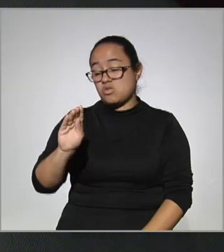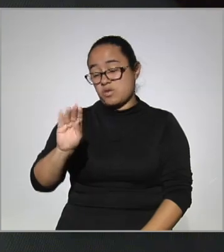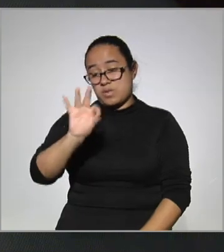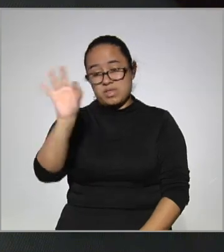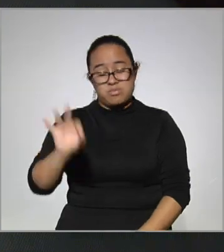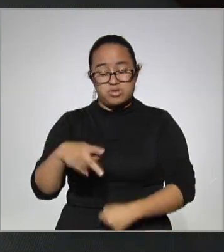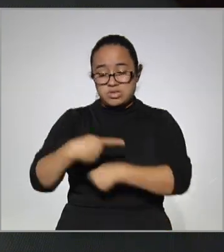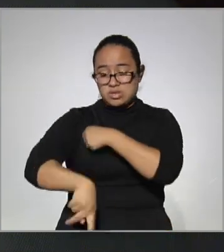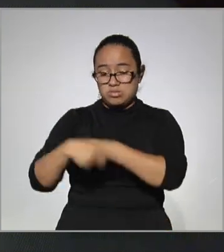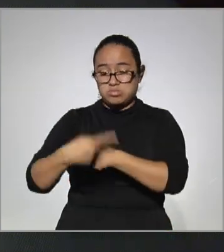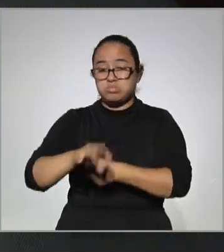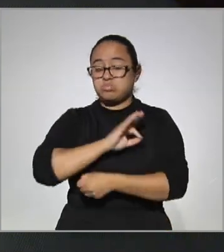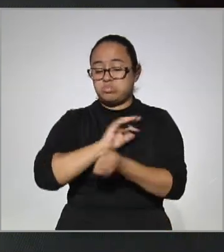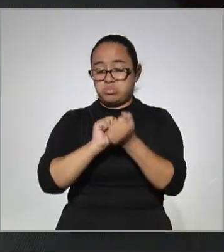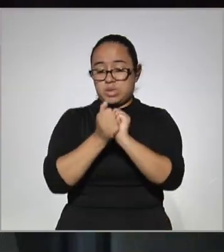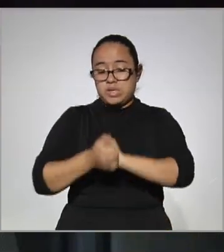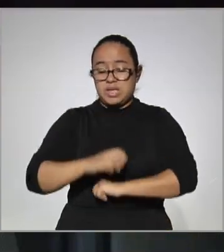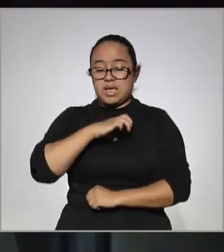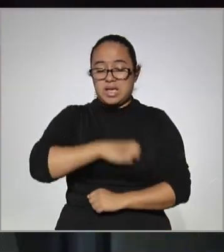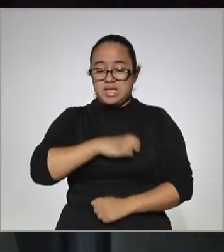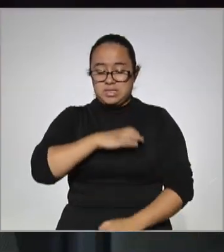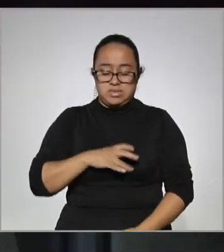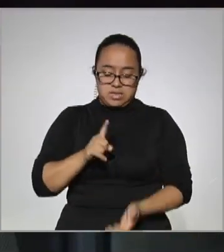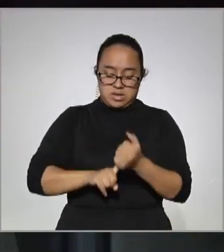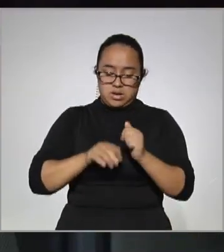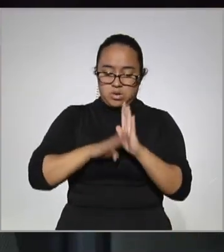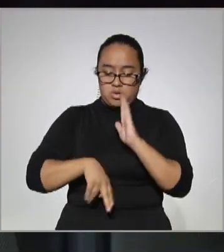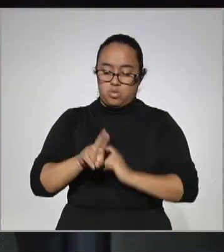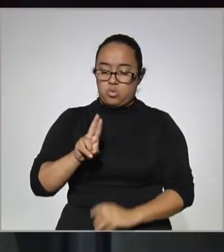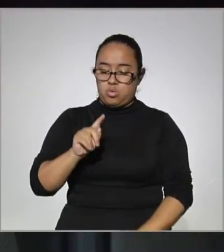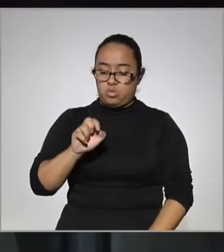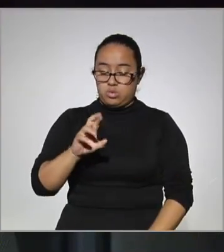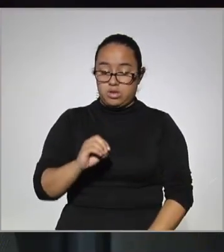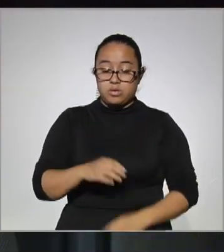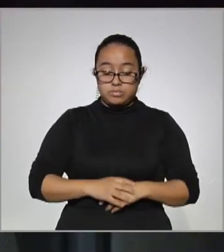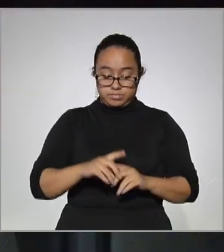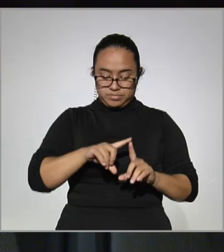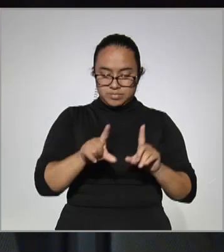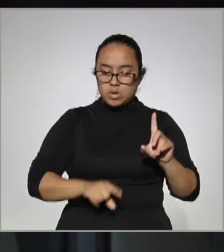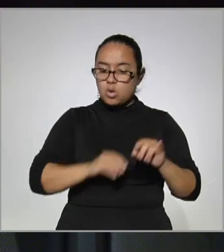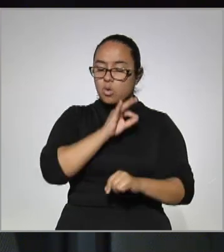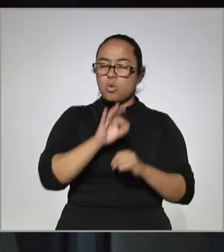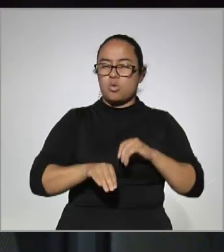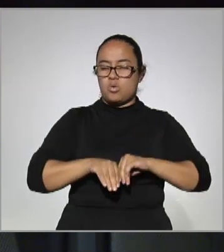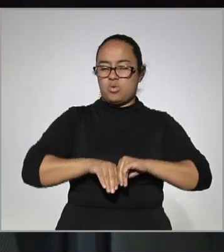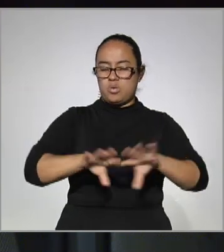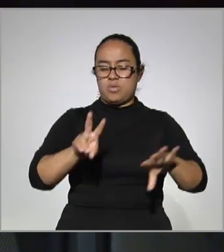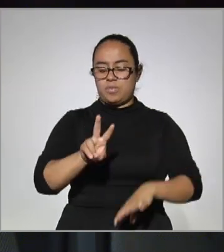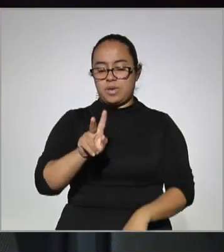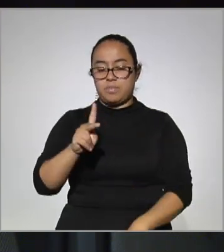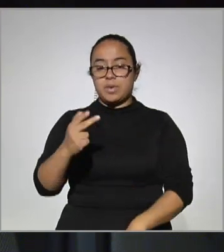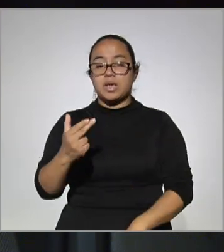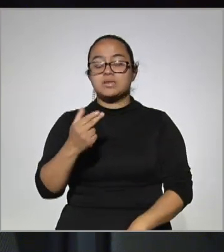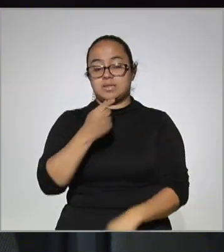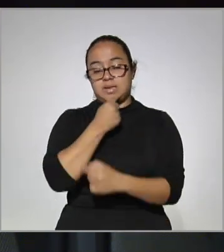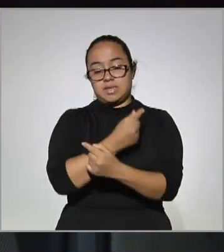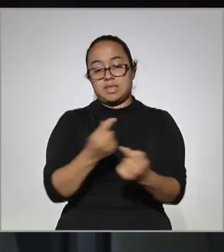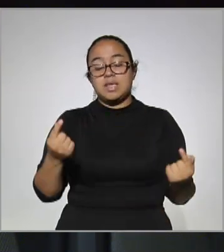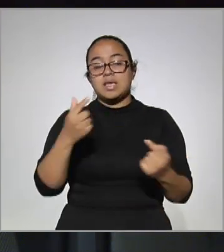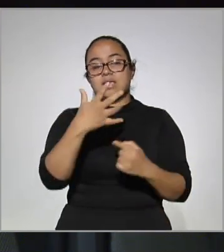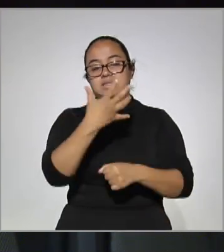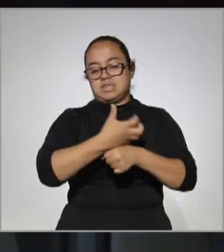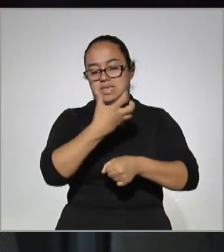riesgo de desarrollar cáncer cervicuterino. En nuestro país, la última campaña de vacunación contra virus del papiloma humano fue en niñas de 5º